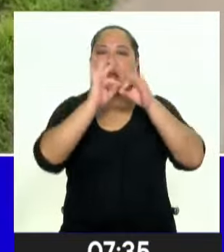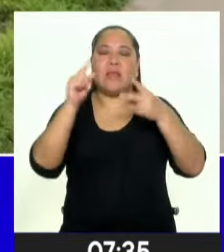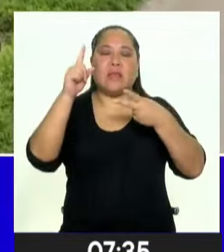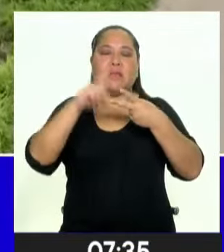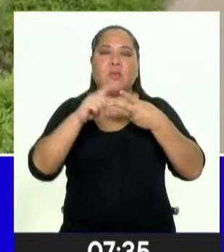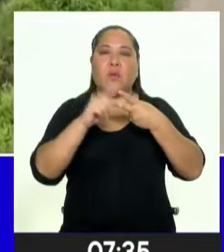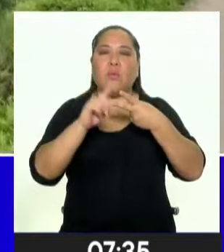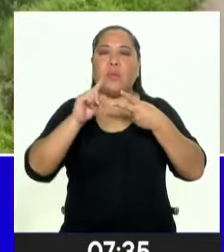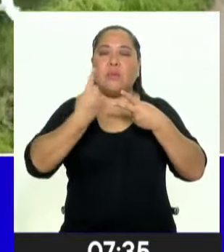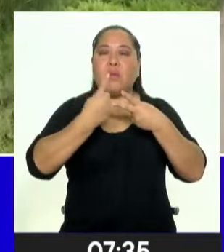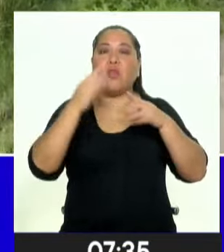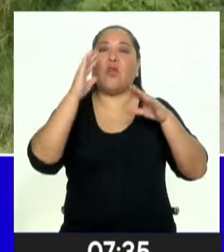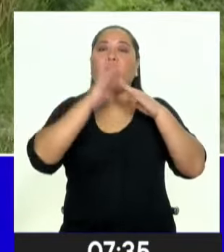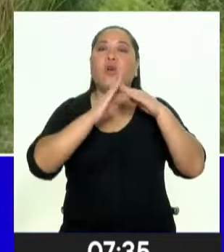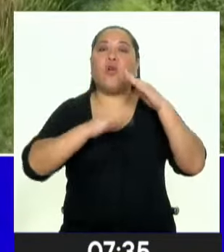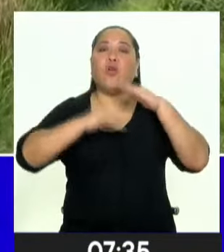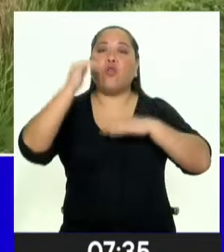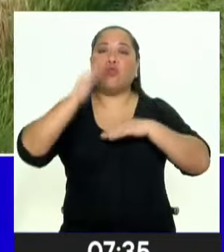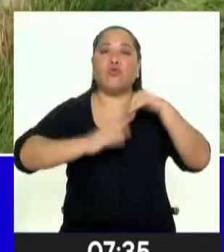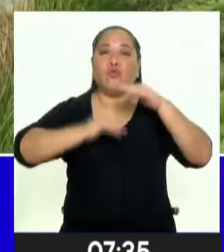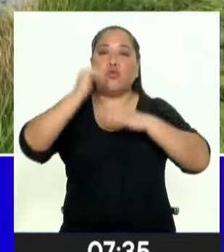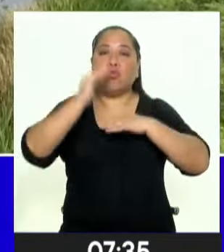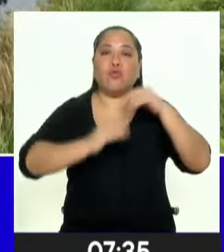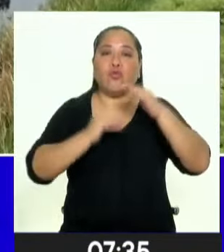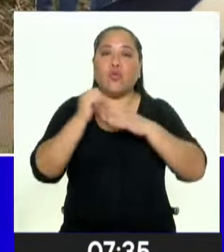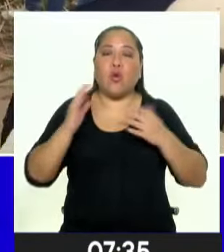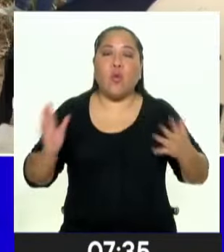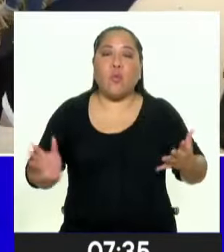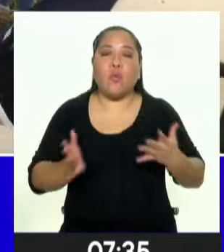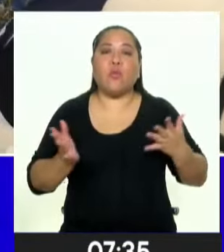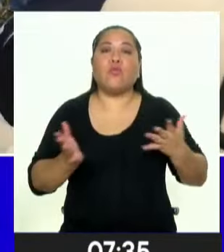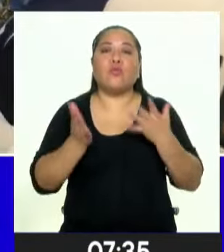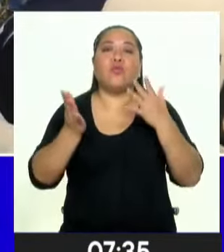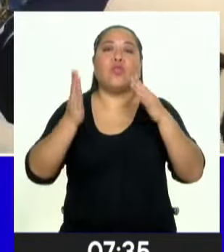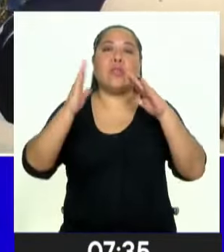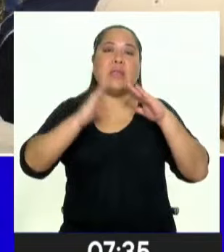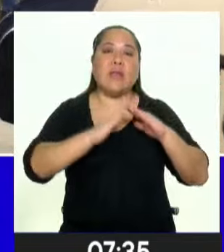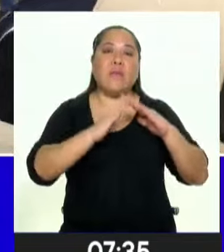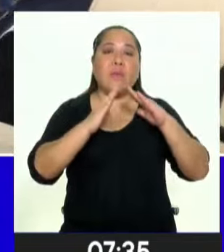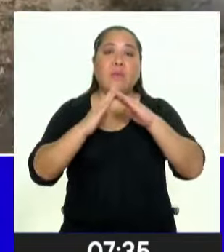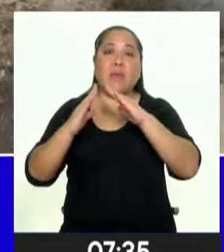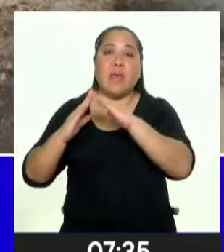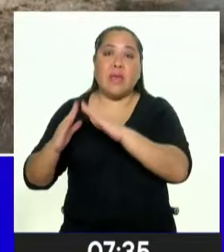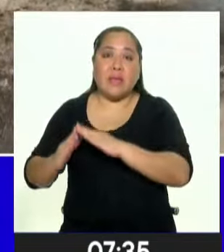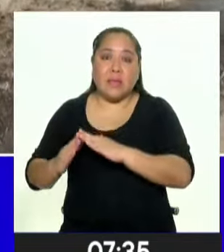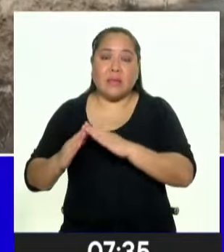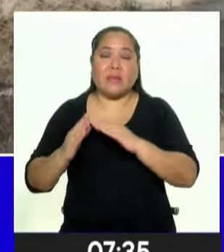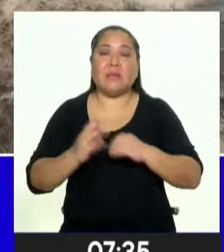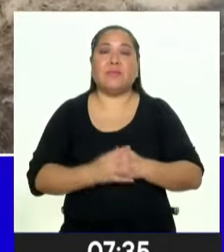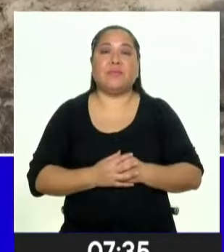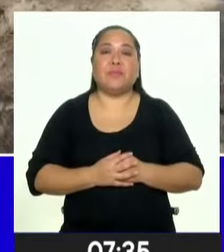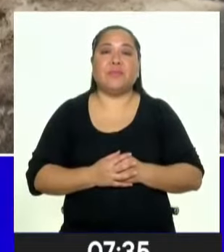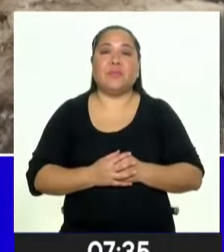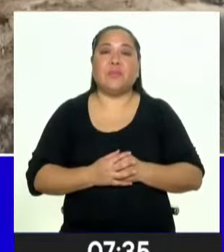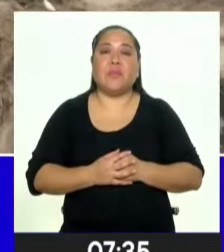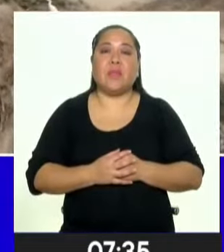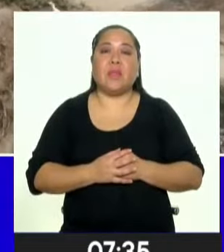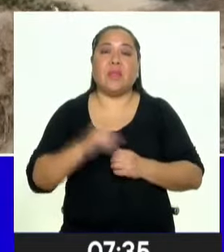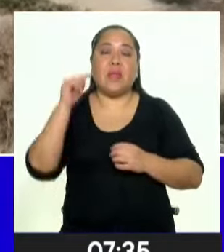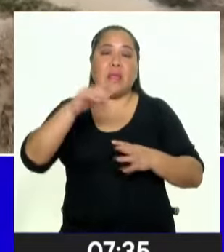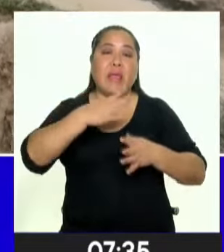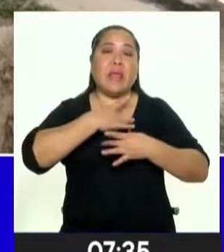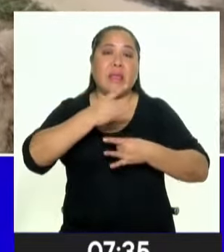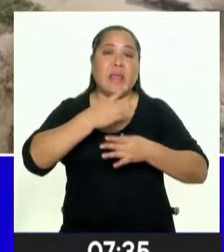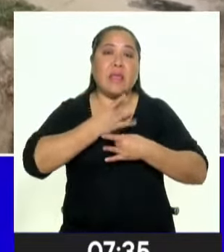la construcción o la promoción de viviendas Mejor dicho de interés social para